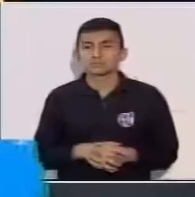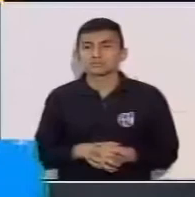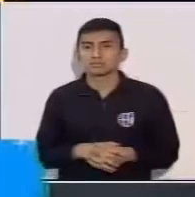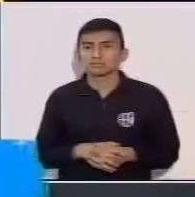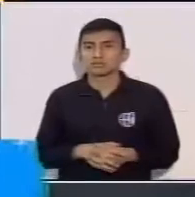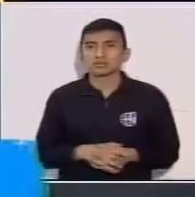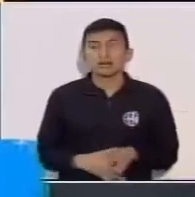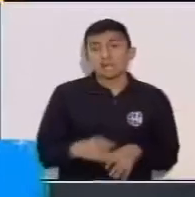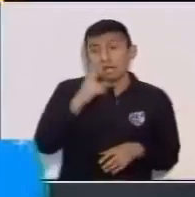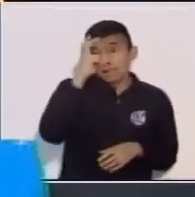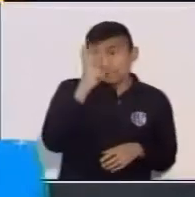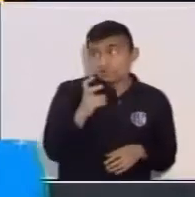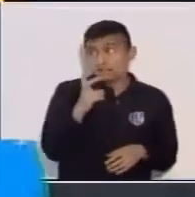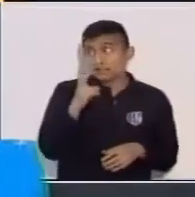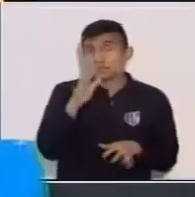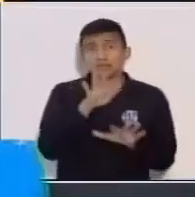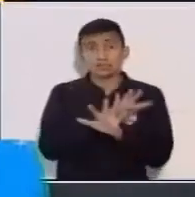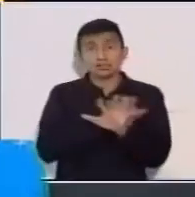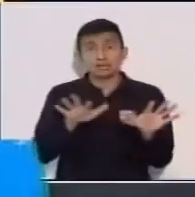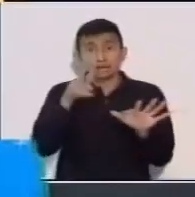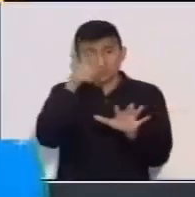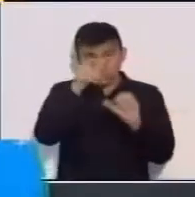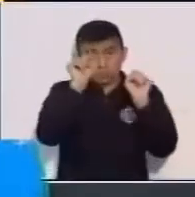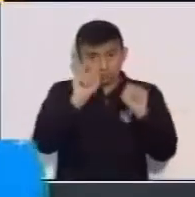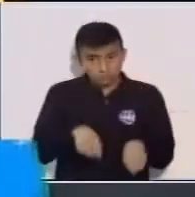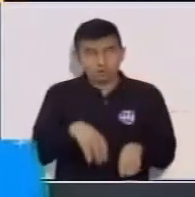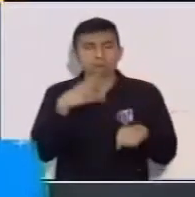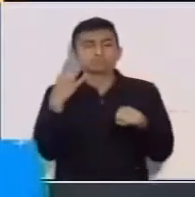Así es como entonces podemos utilizar